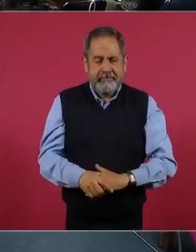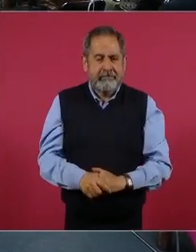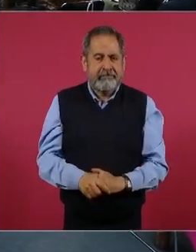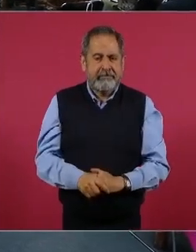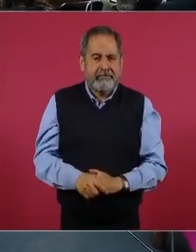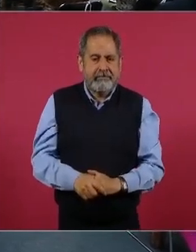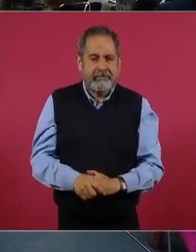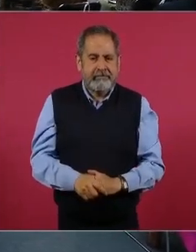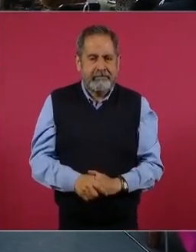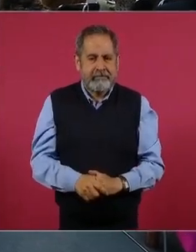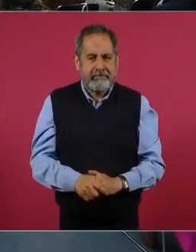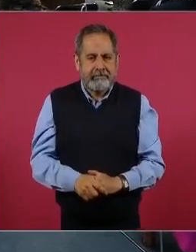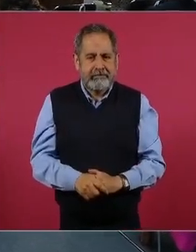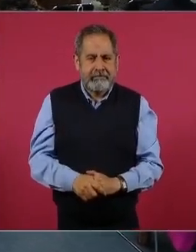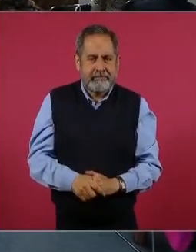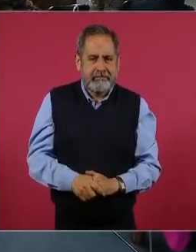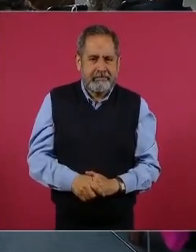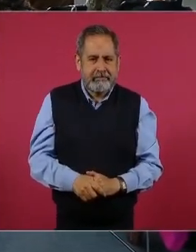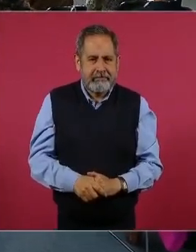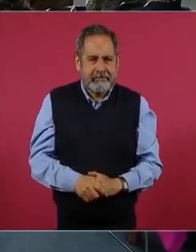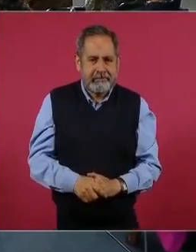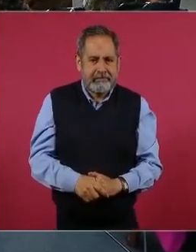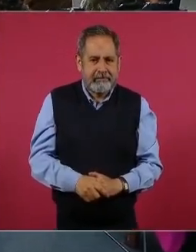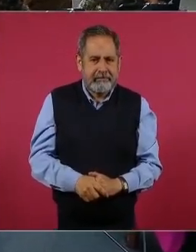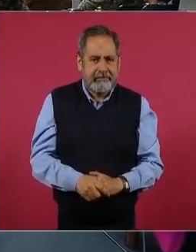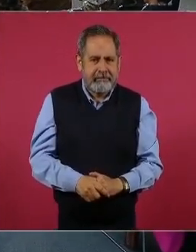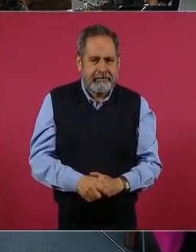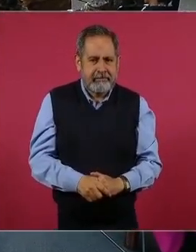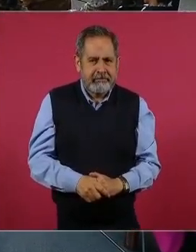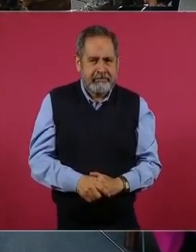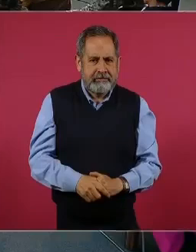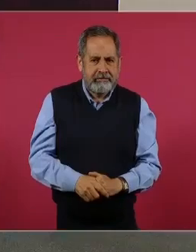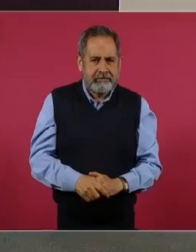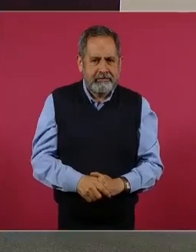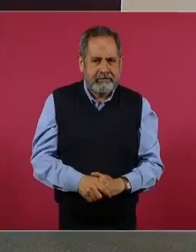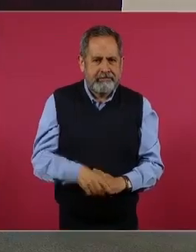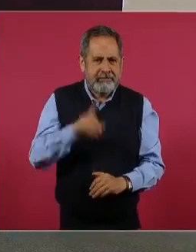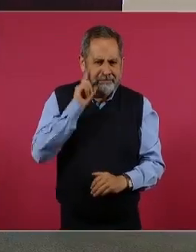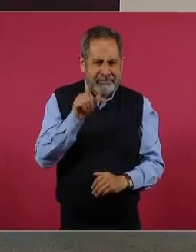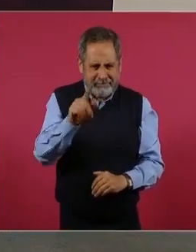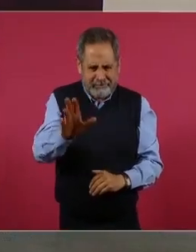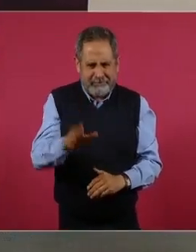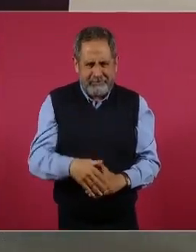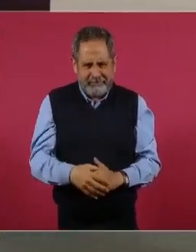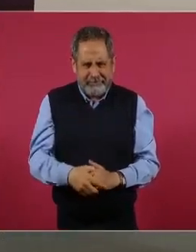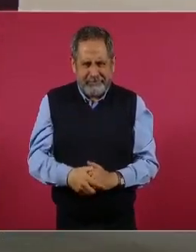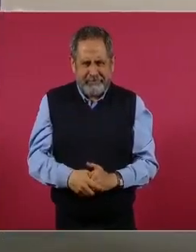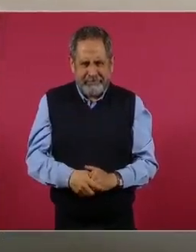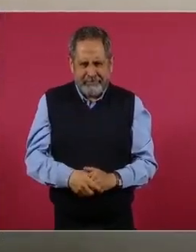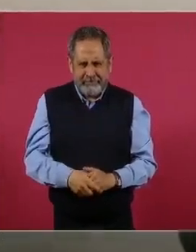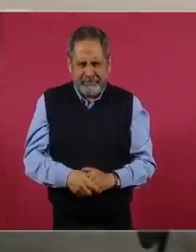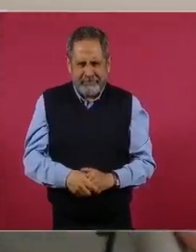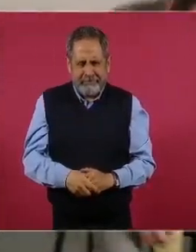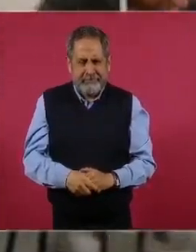¿A quién va a recibir, presidente? ¿O de salud va a recibir, presidente? Mañana.